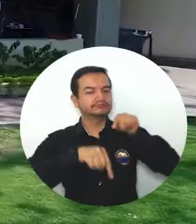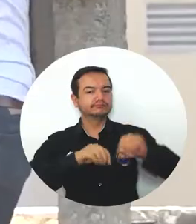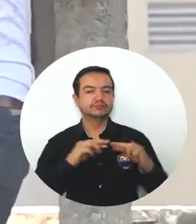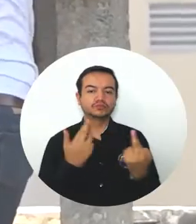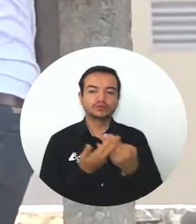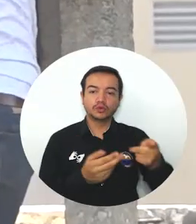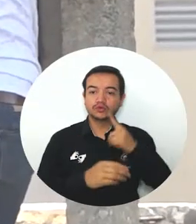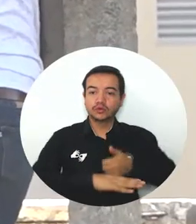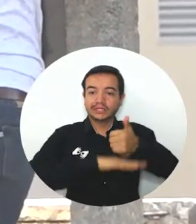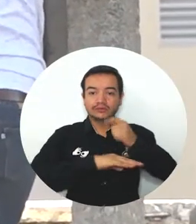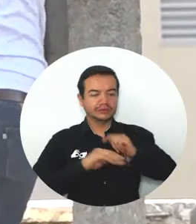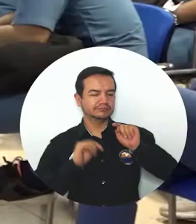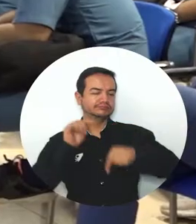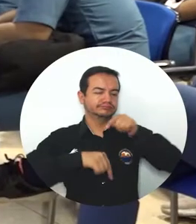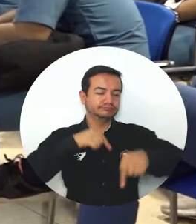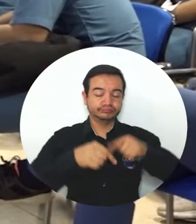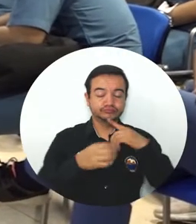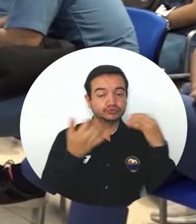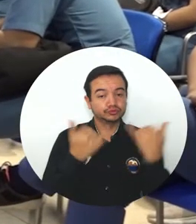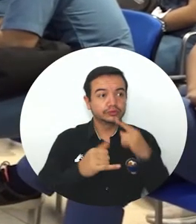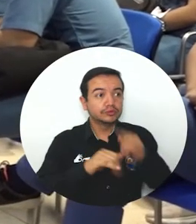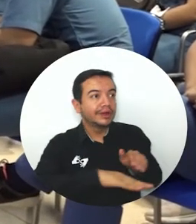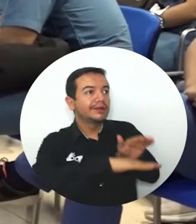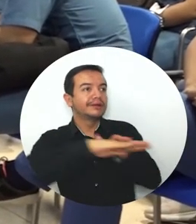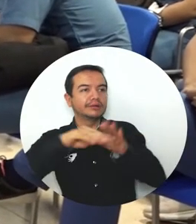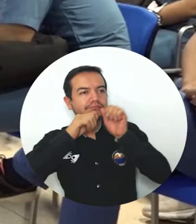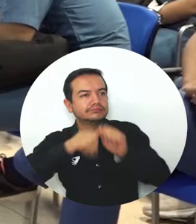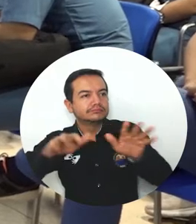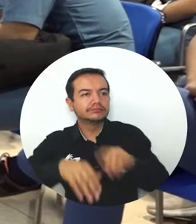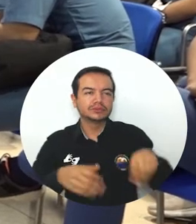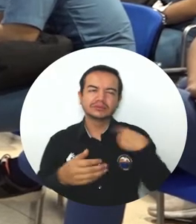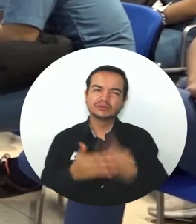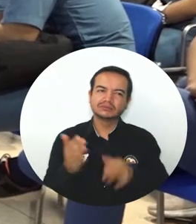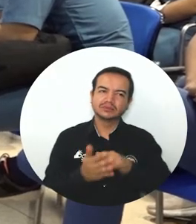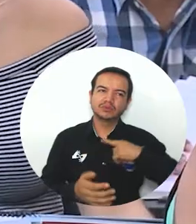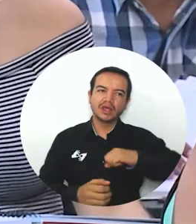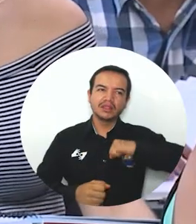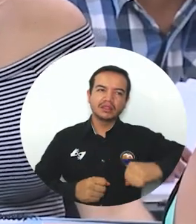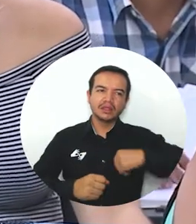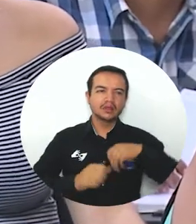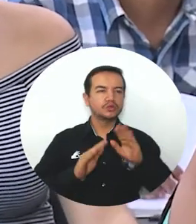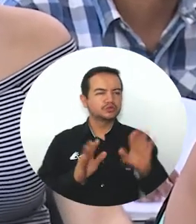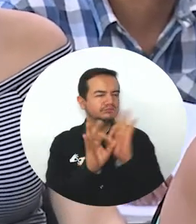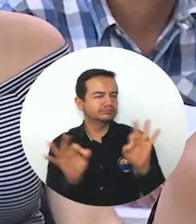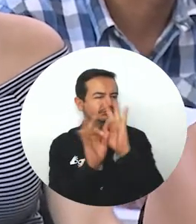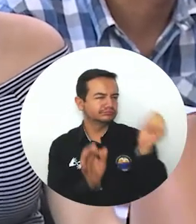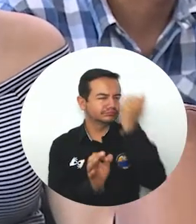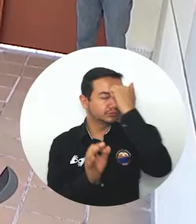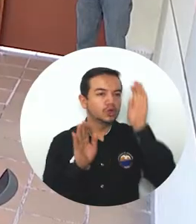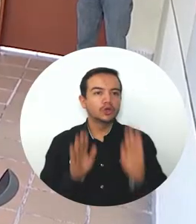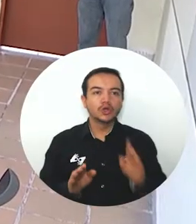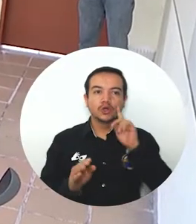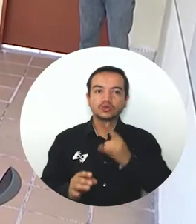pública que se dio inicio a la socialización de la propuesta con la que se quiere garantizar el derecho fundamental a la educación superior de